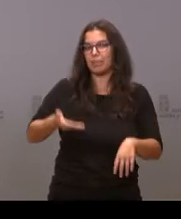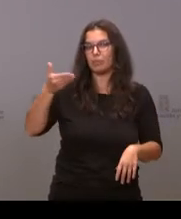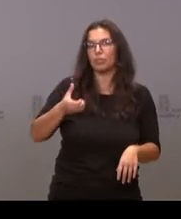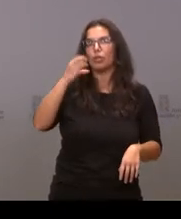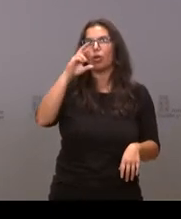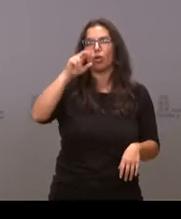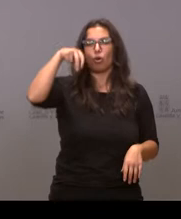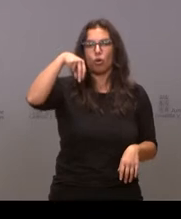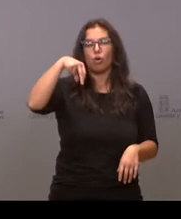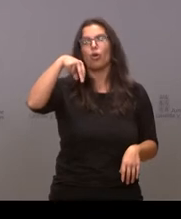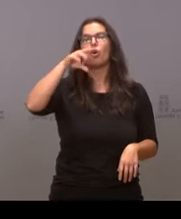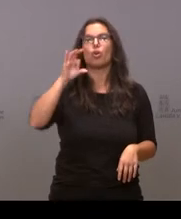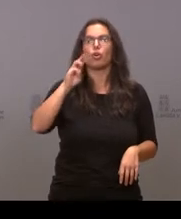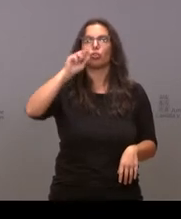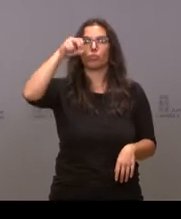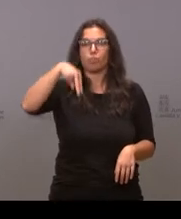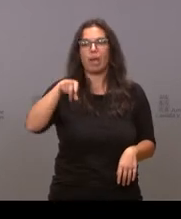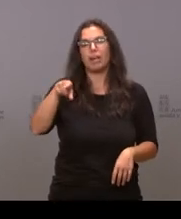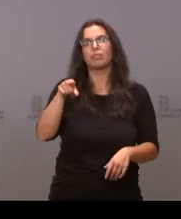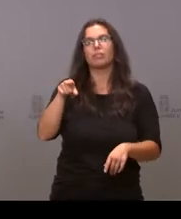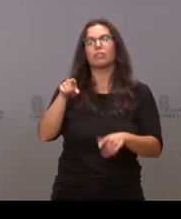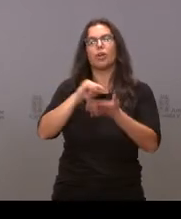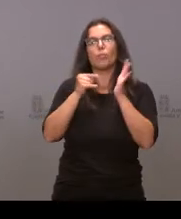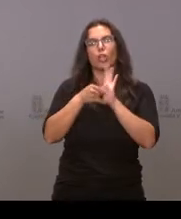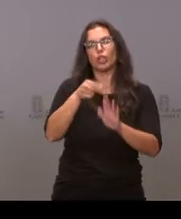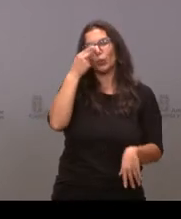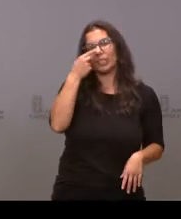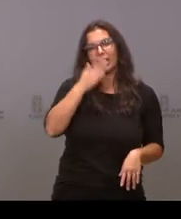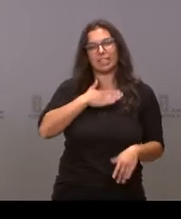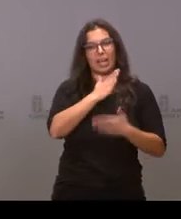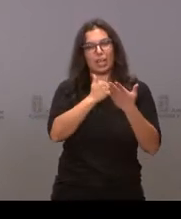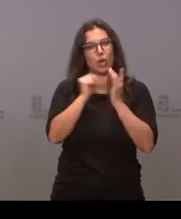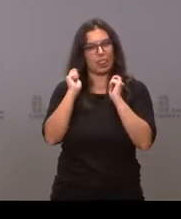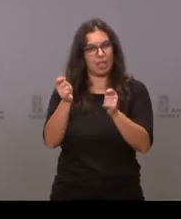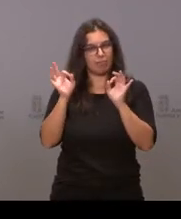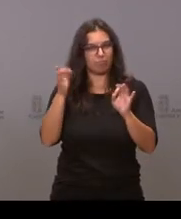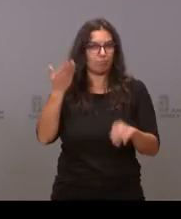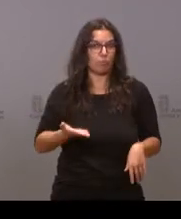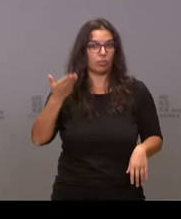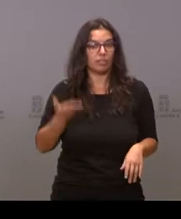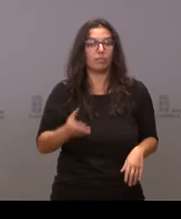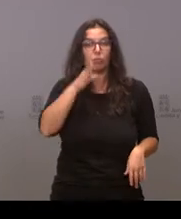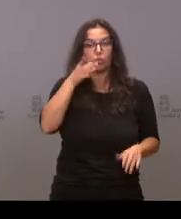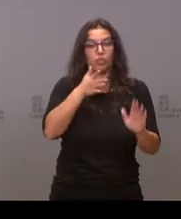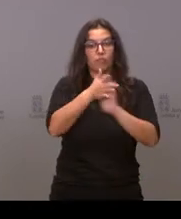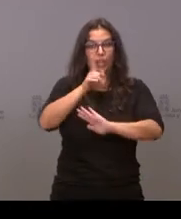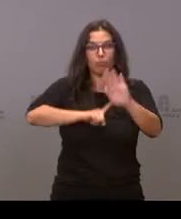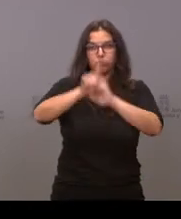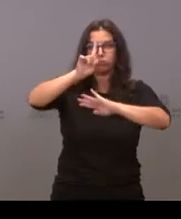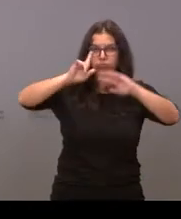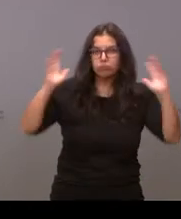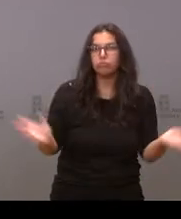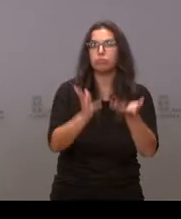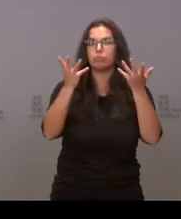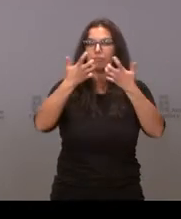pan que como saben ustedes tienen la declaración del proyecto de interés regional por tanto damos un impulso industrial a